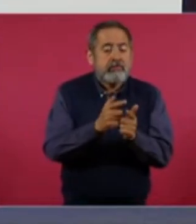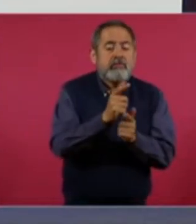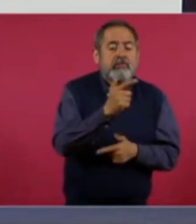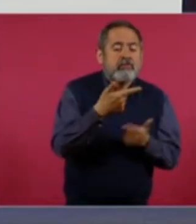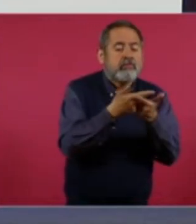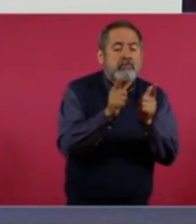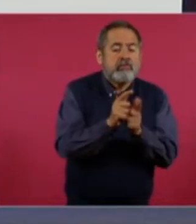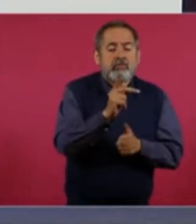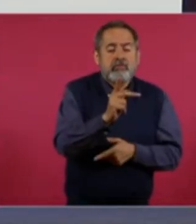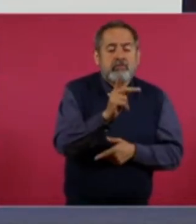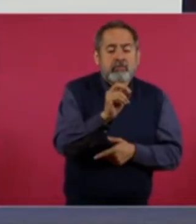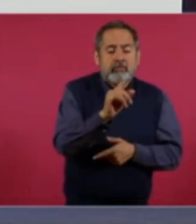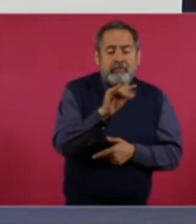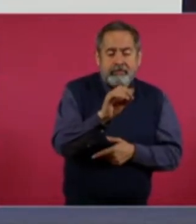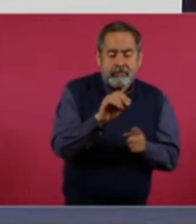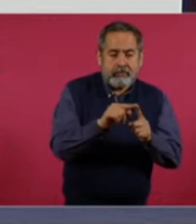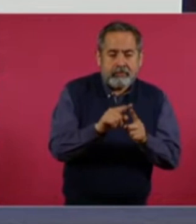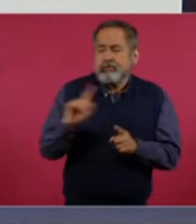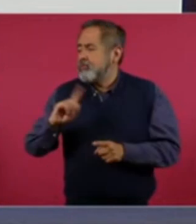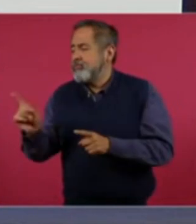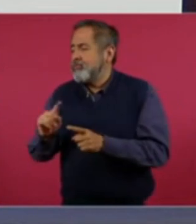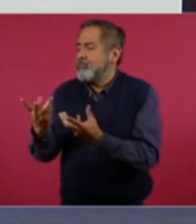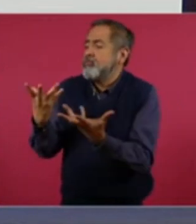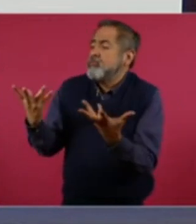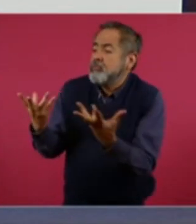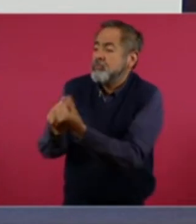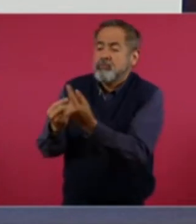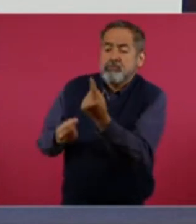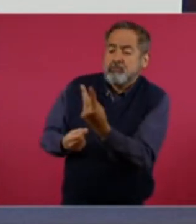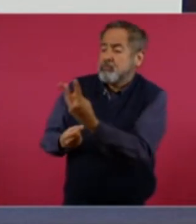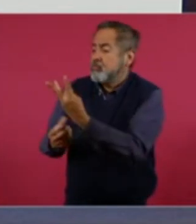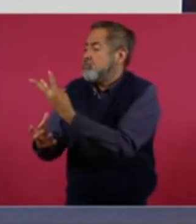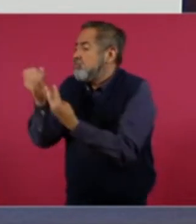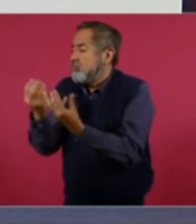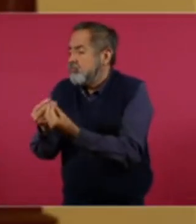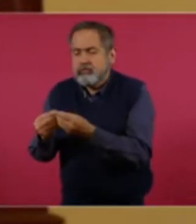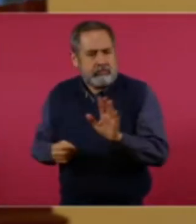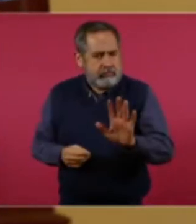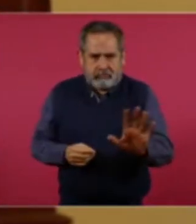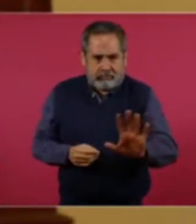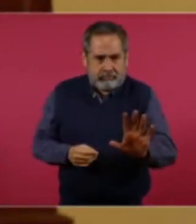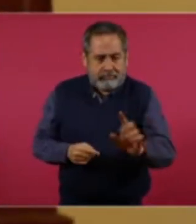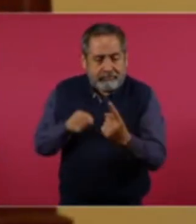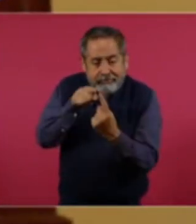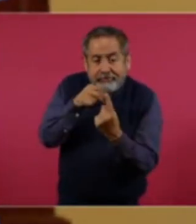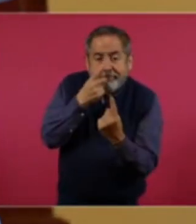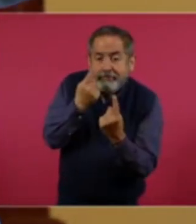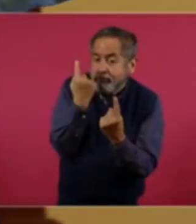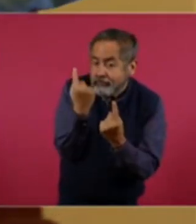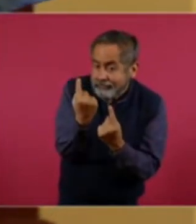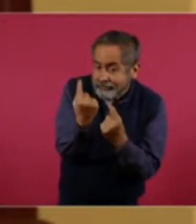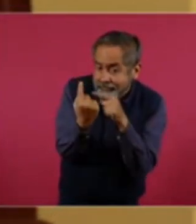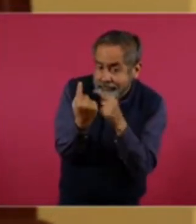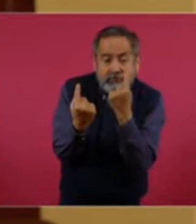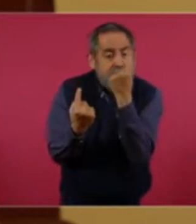como coalición, como suma de partido político. No, la Constitución habla de partidos